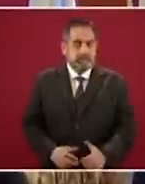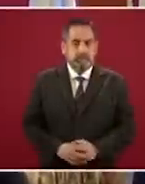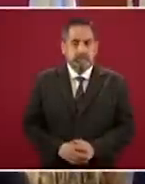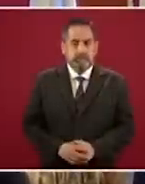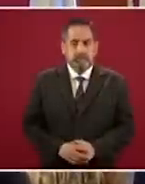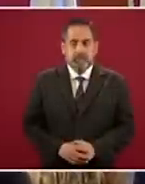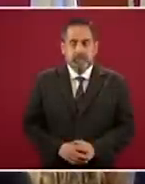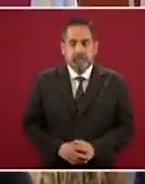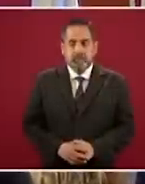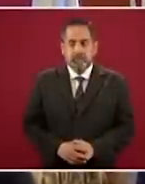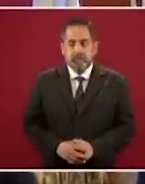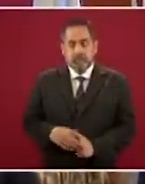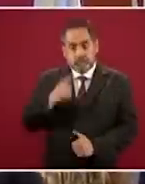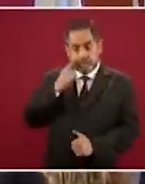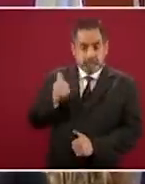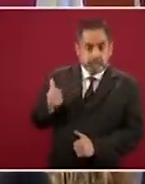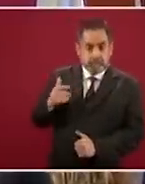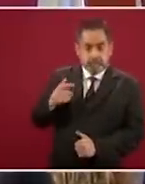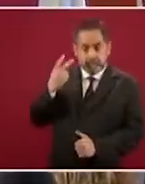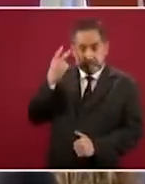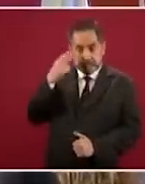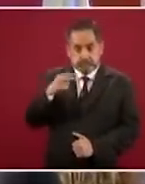Solo India